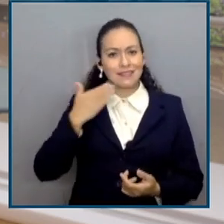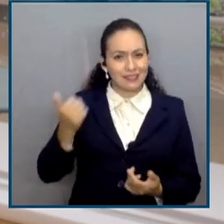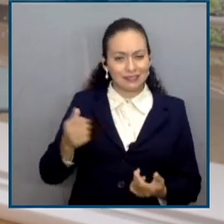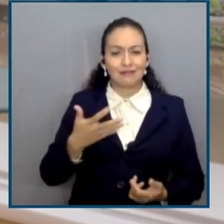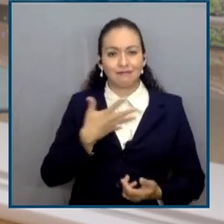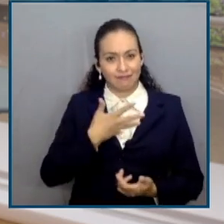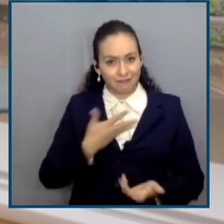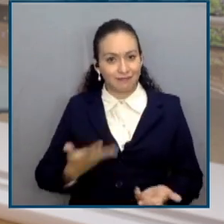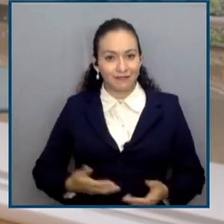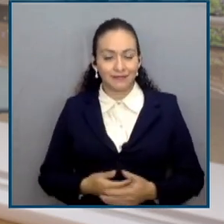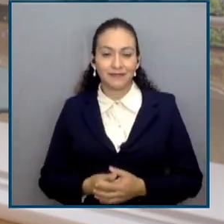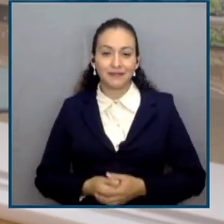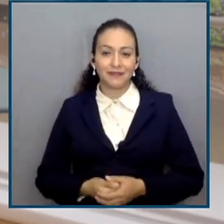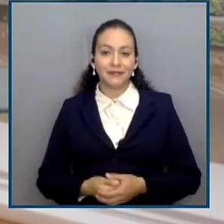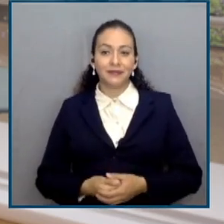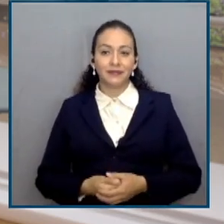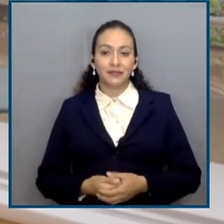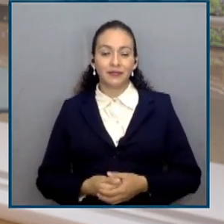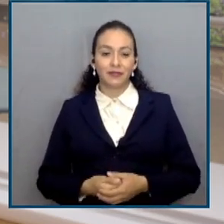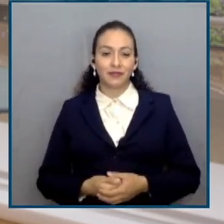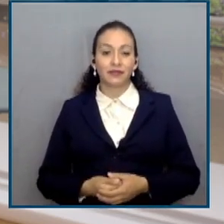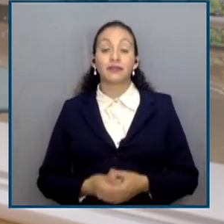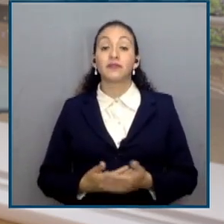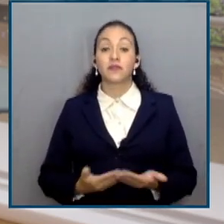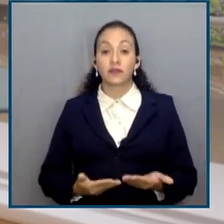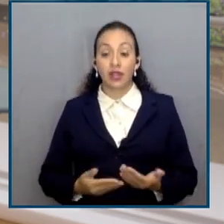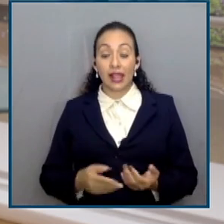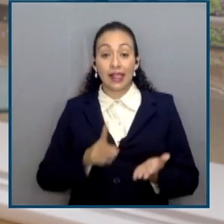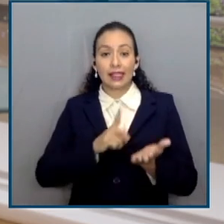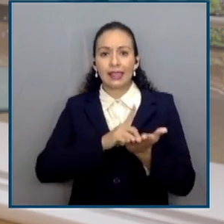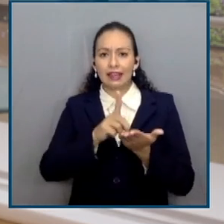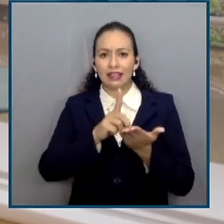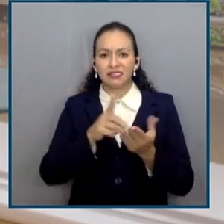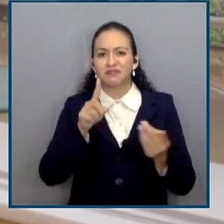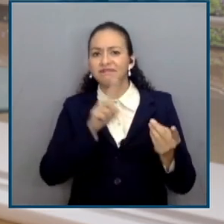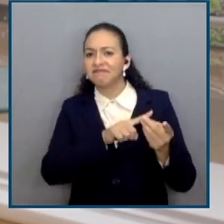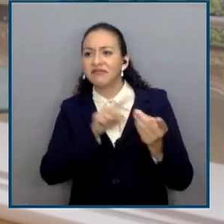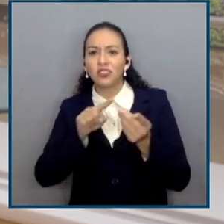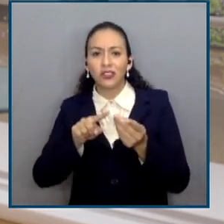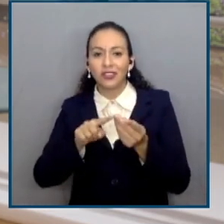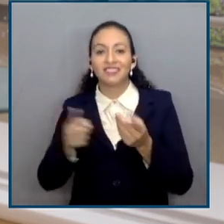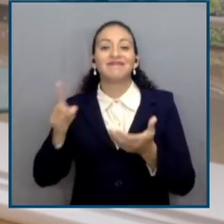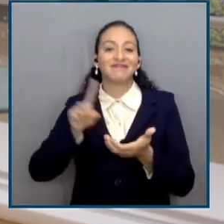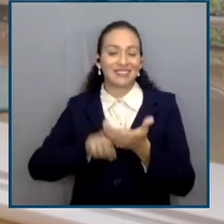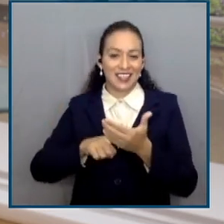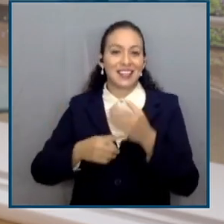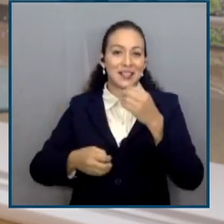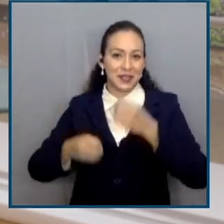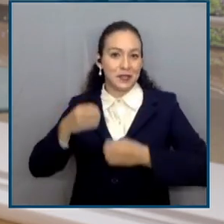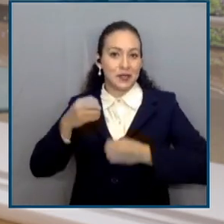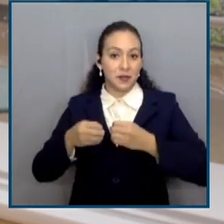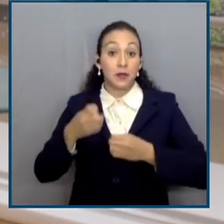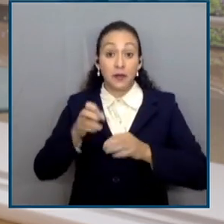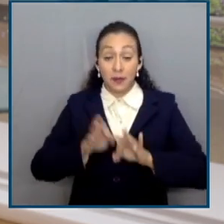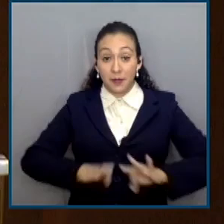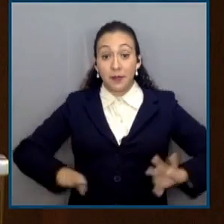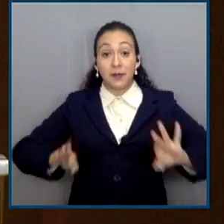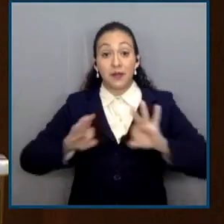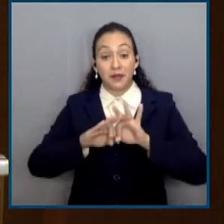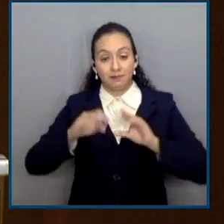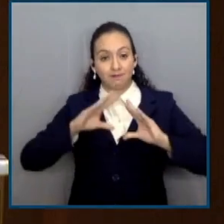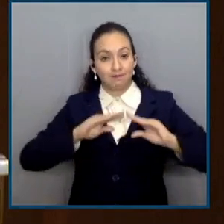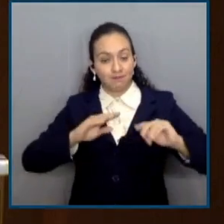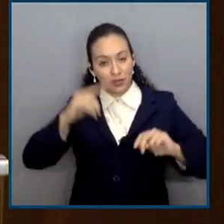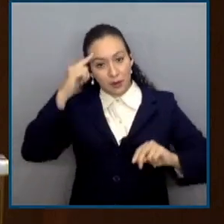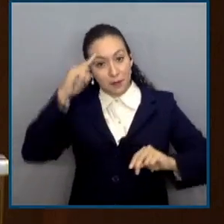El derecho vivo está en los tribunales, por lo que es necesario incorporar al estudio del derecho del comercio internacional el análisis de sentencias